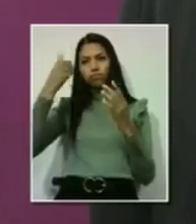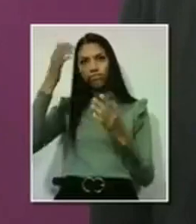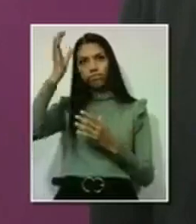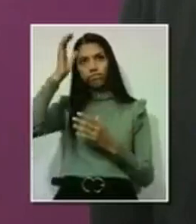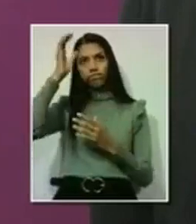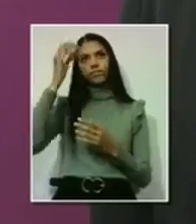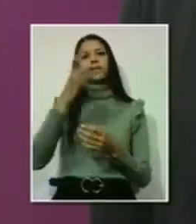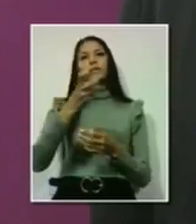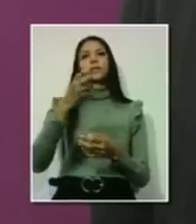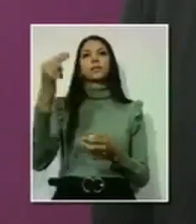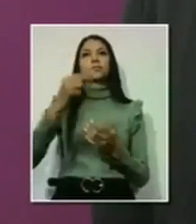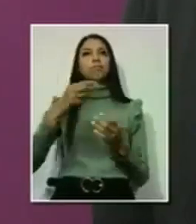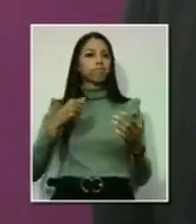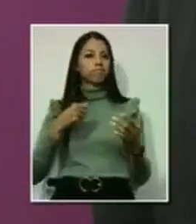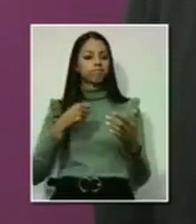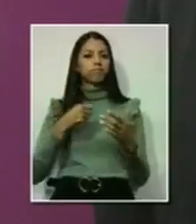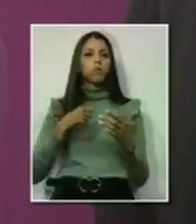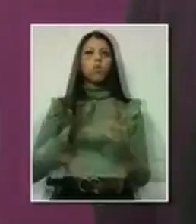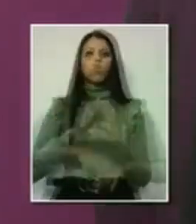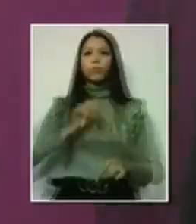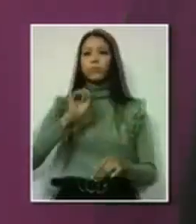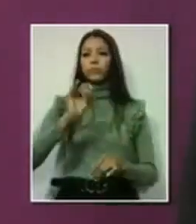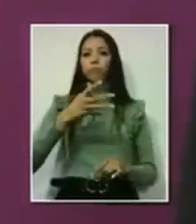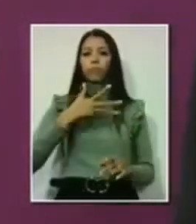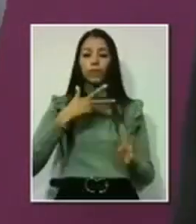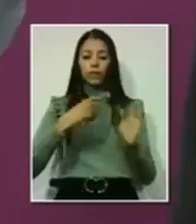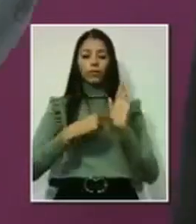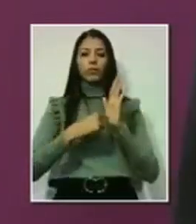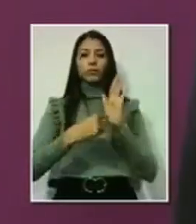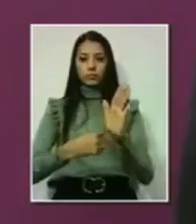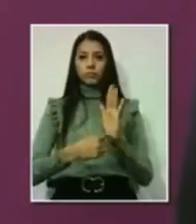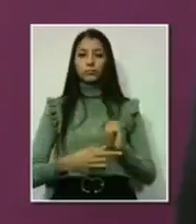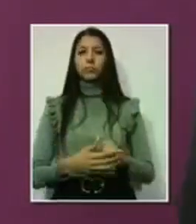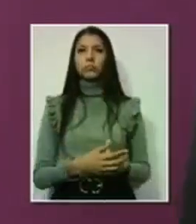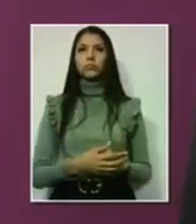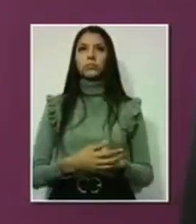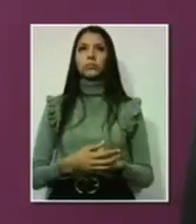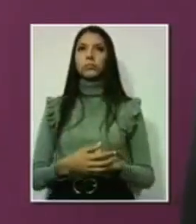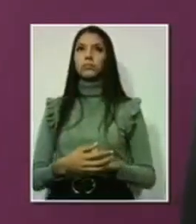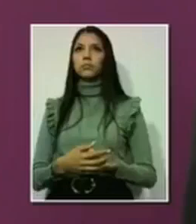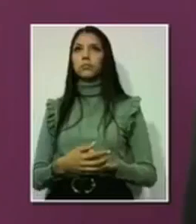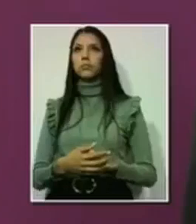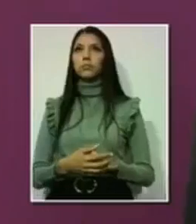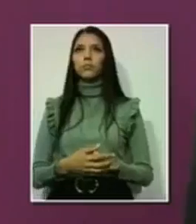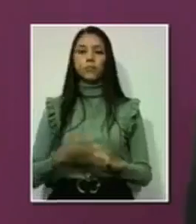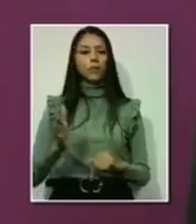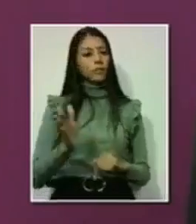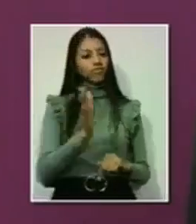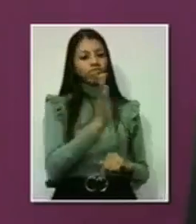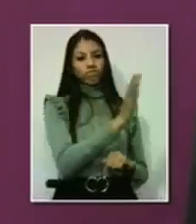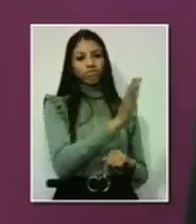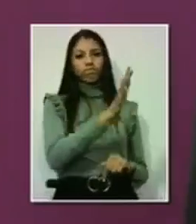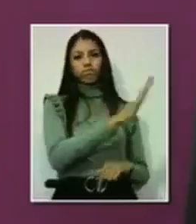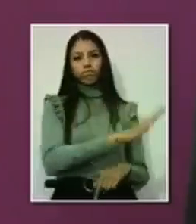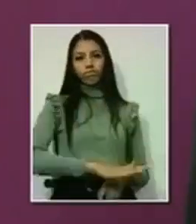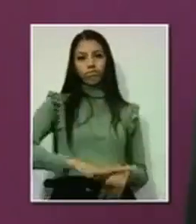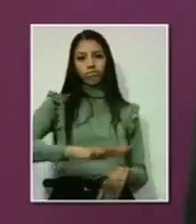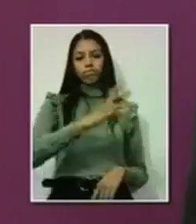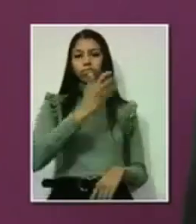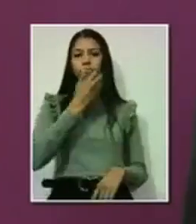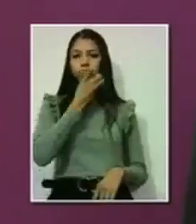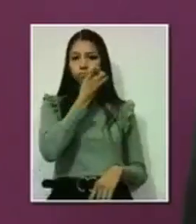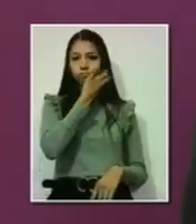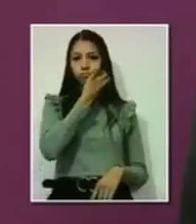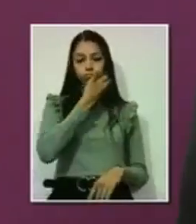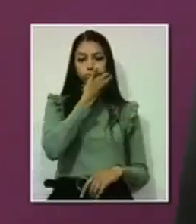en espacios como el Bosque Francisco Zarco, la Mincita, Punguato, la Cañada del Río Chiquito, el Parque Ciudad